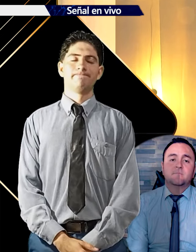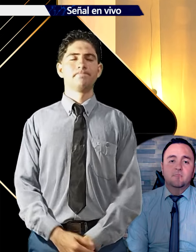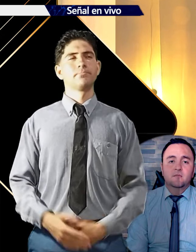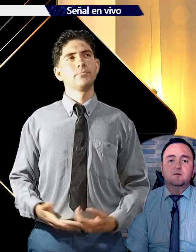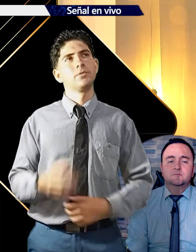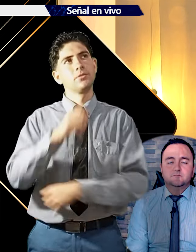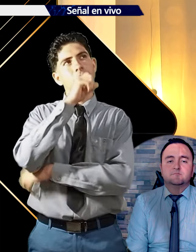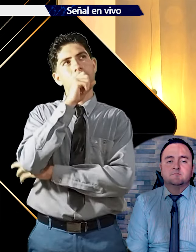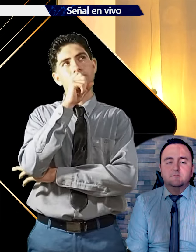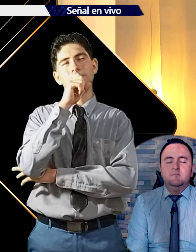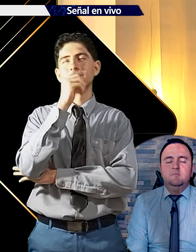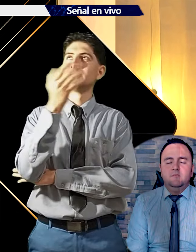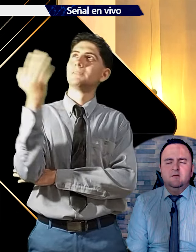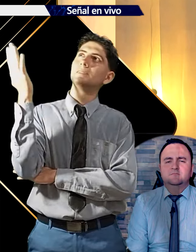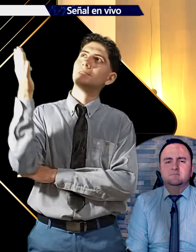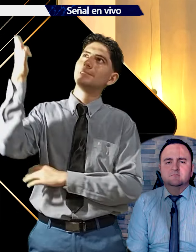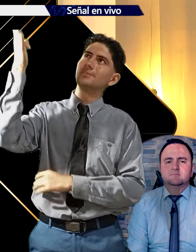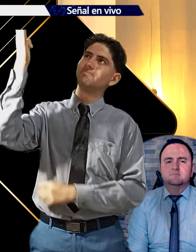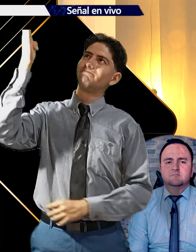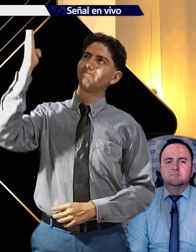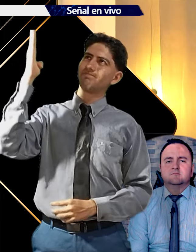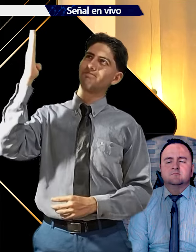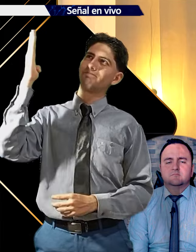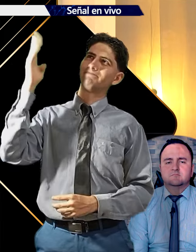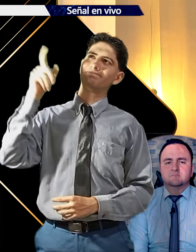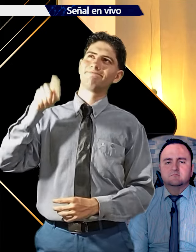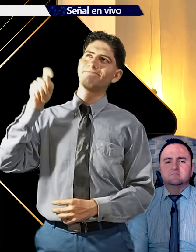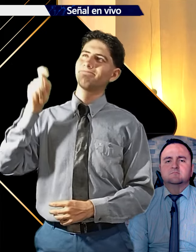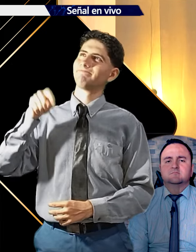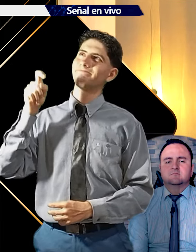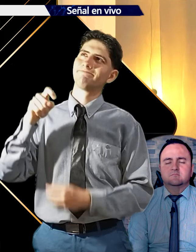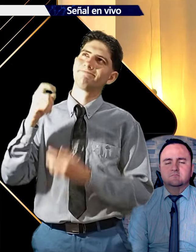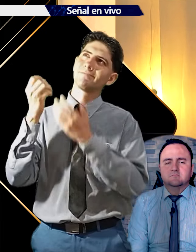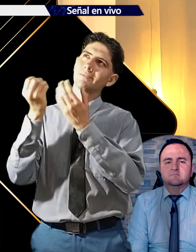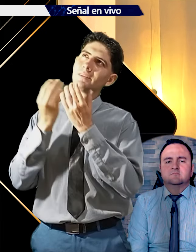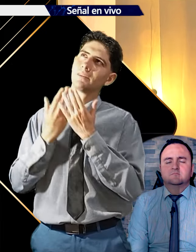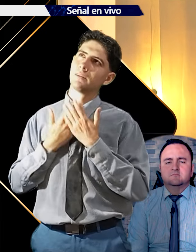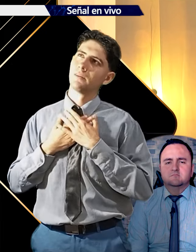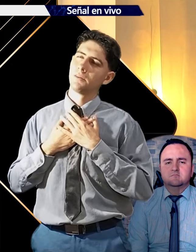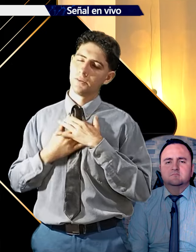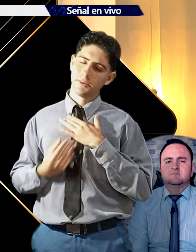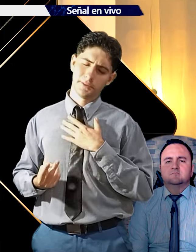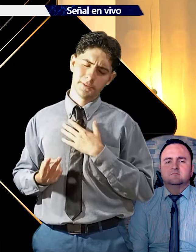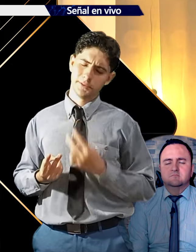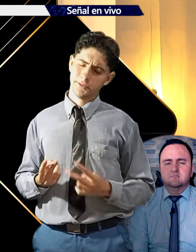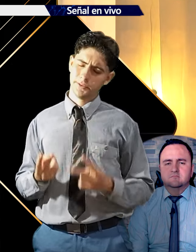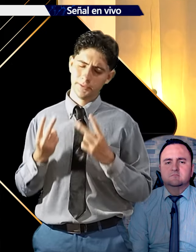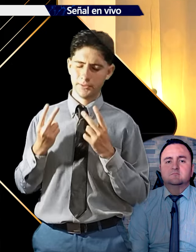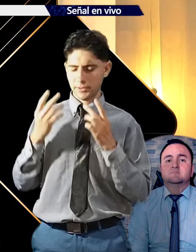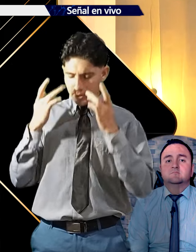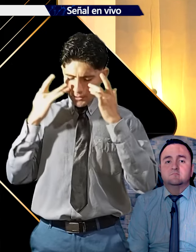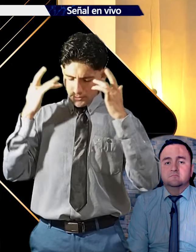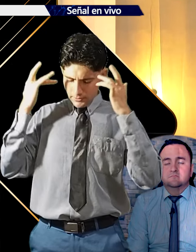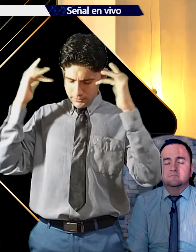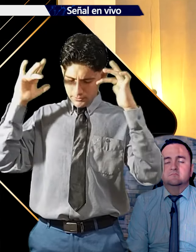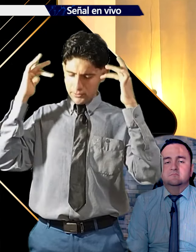Ojalá que pudiésemos entender a Dios, que necesitamos de Él más que el aire que